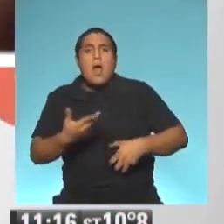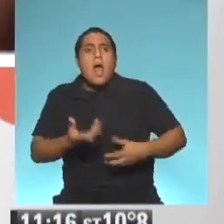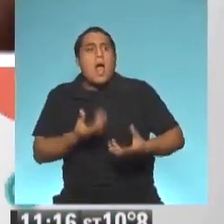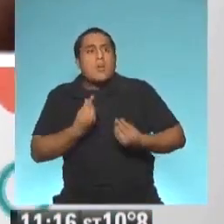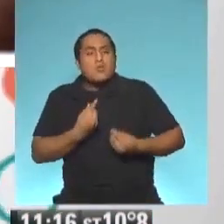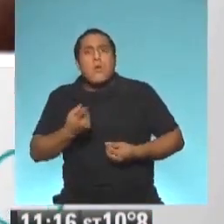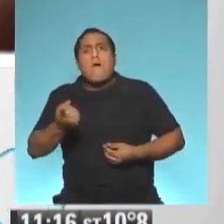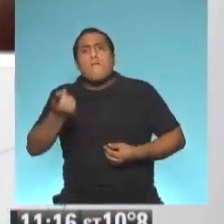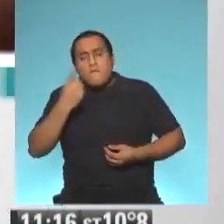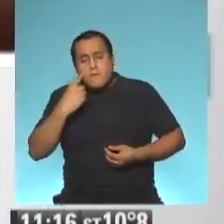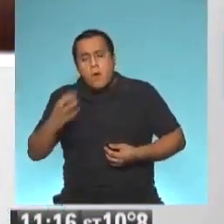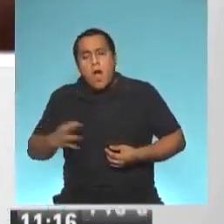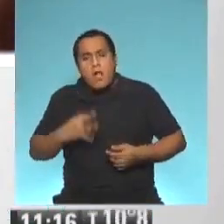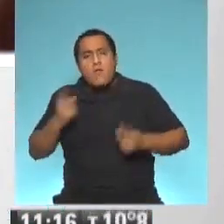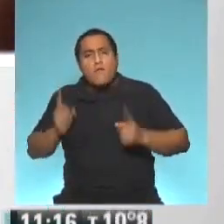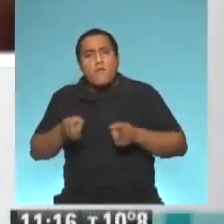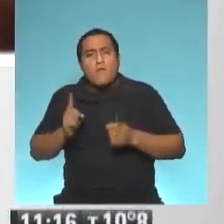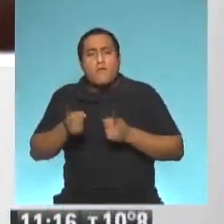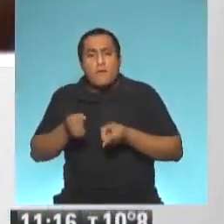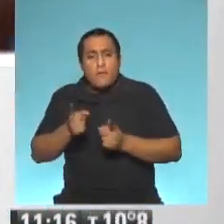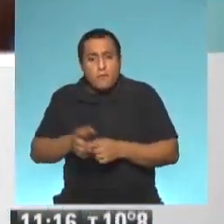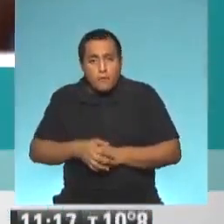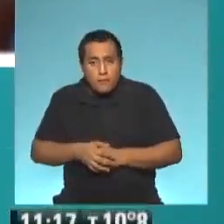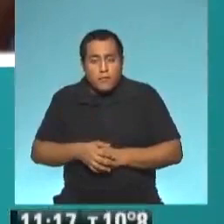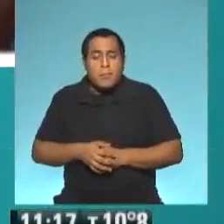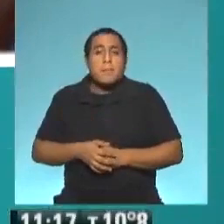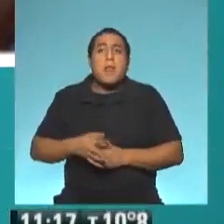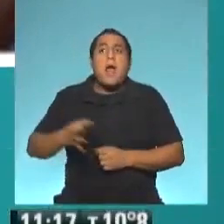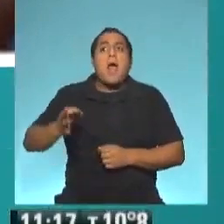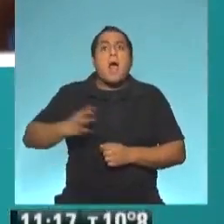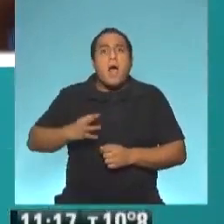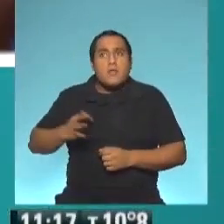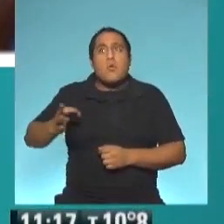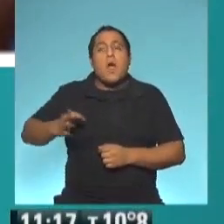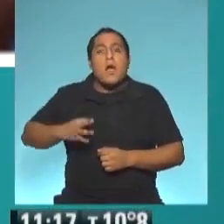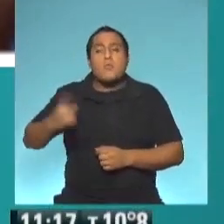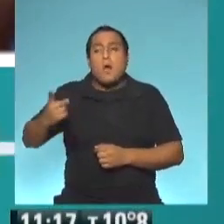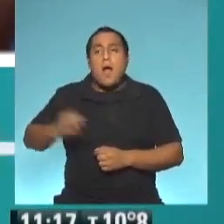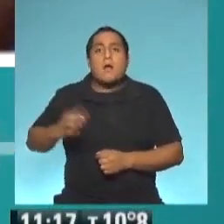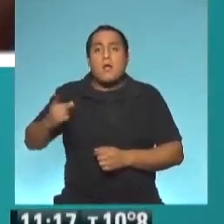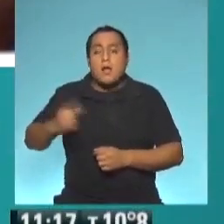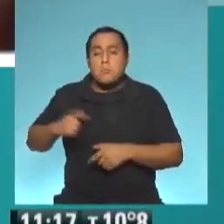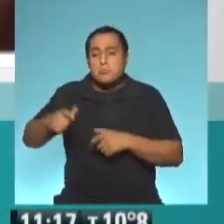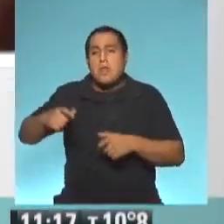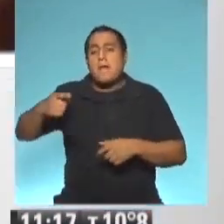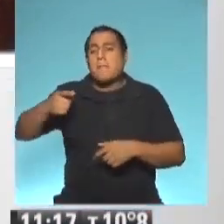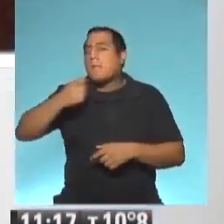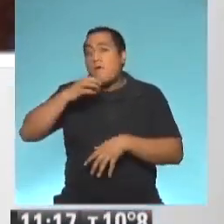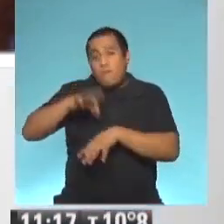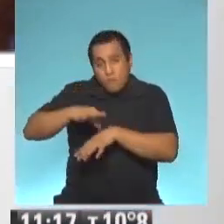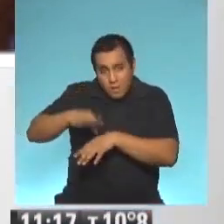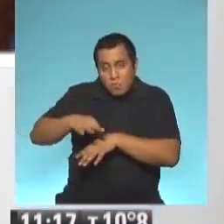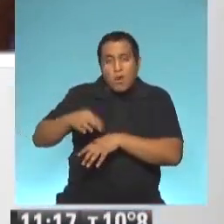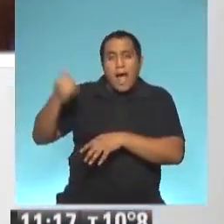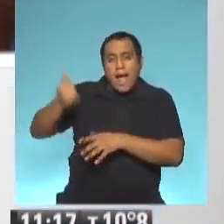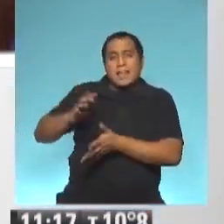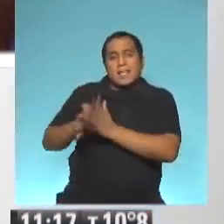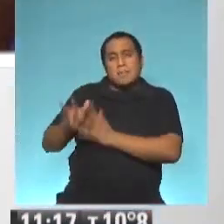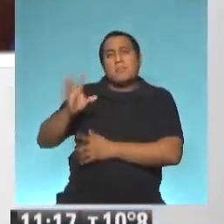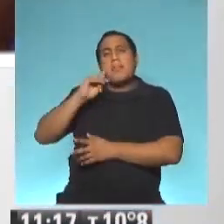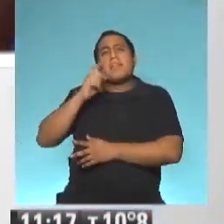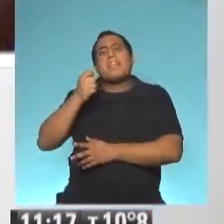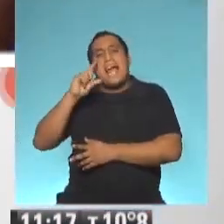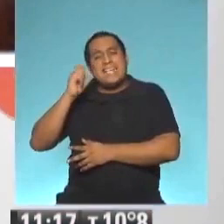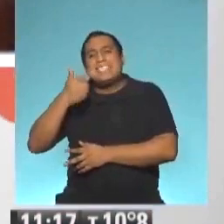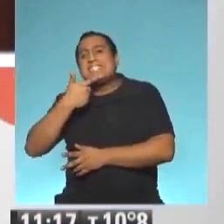en diálisis, pero sí sabemos que año a año el paciente va desmejorando su calidad de vida. Y uno, cuando